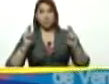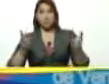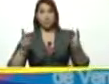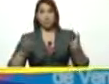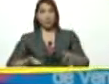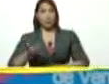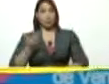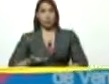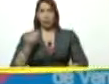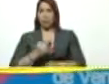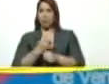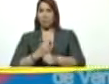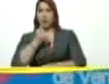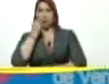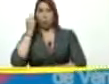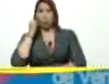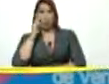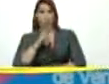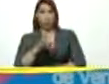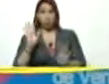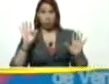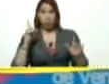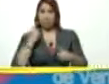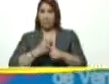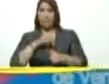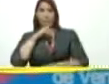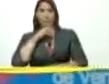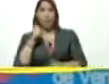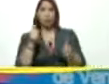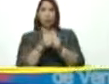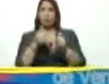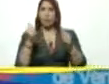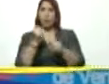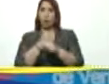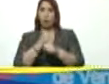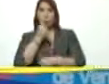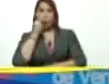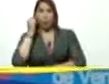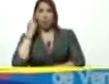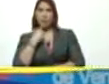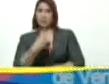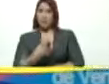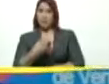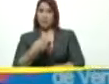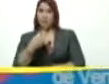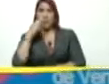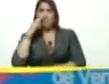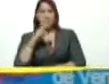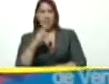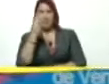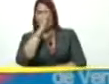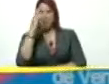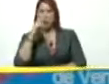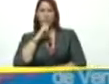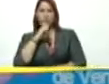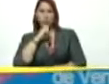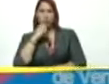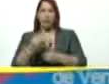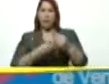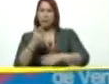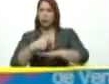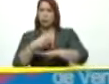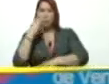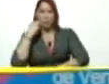vitales de la clase obrera, ¿se dan cuenta? Que hay que ir a hablar con los trabajadores y decirle, miren, en medio de estas dificultades, lo que hace el